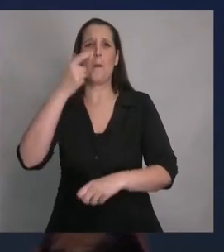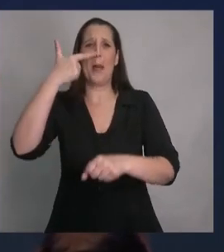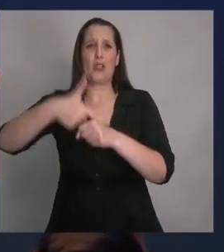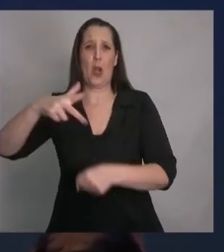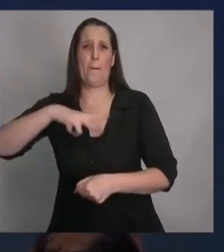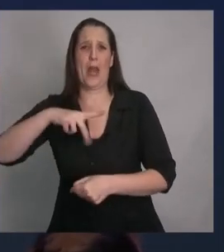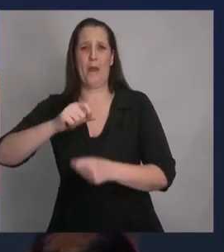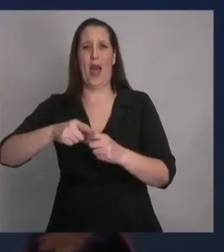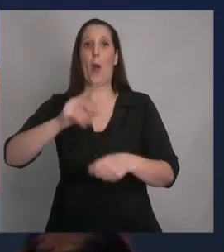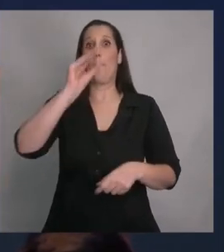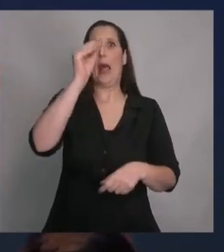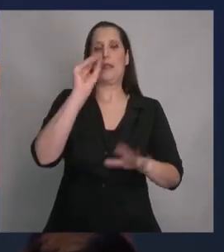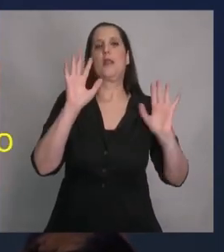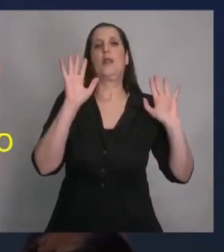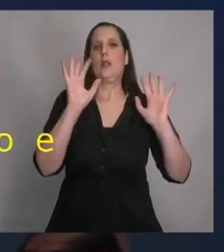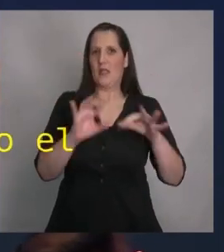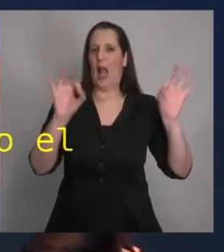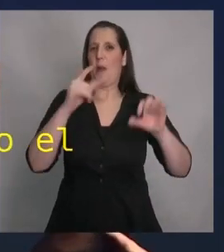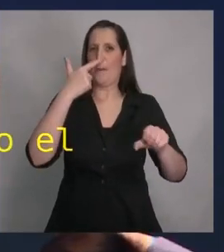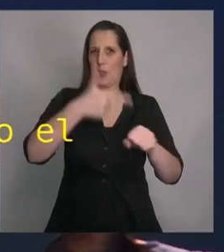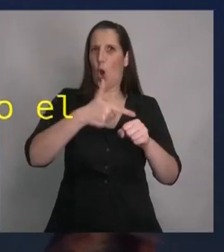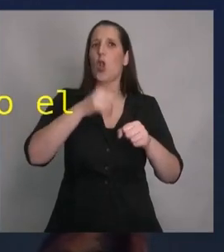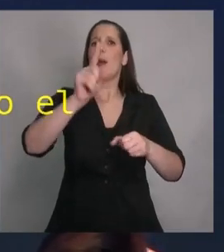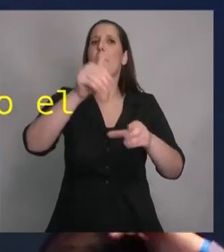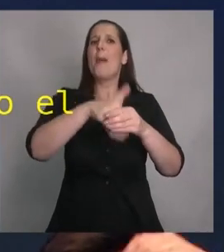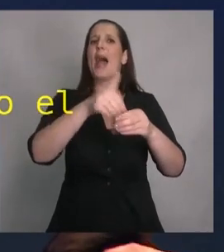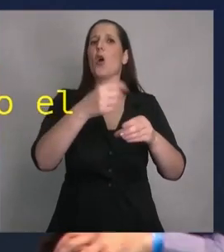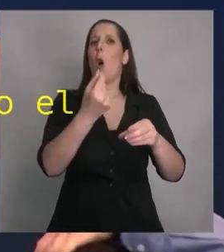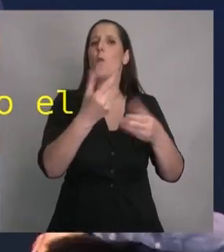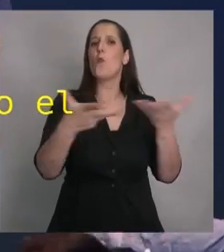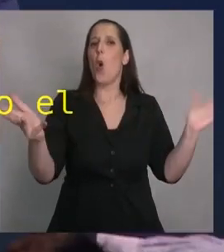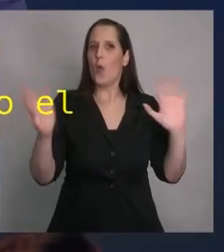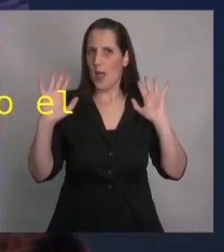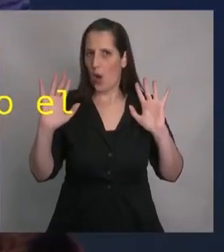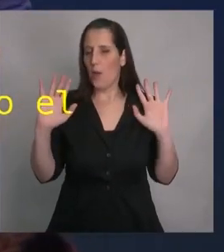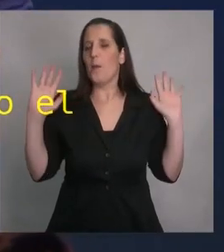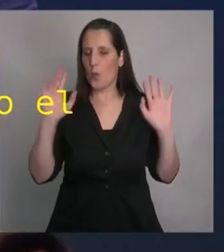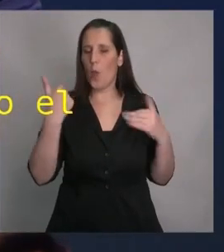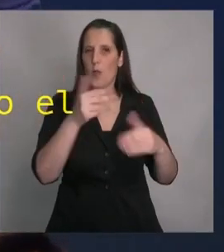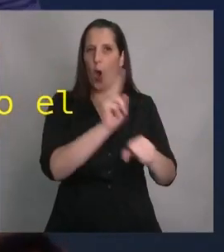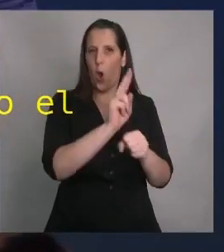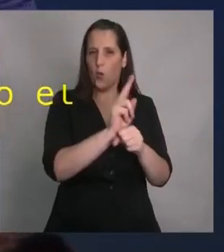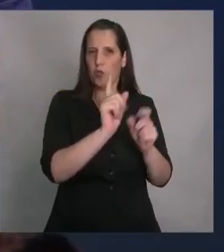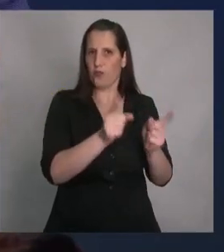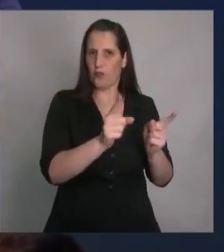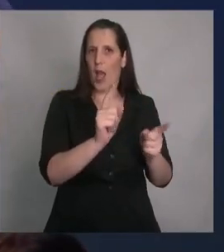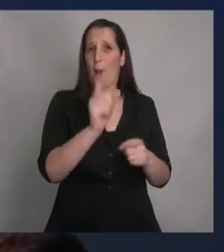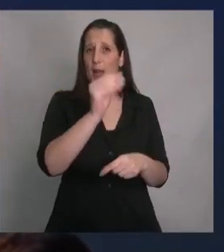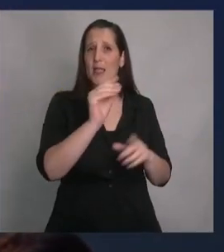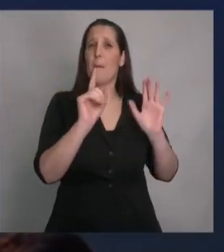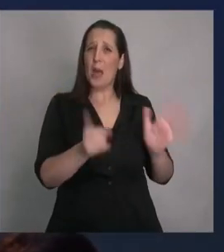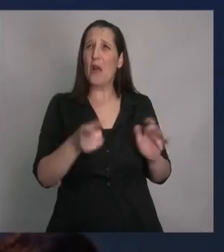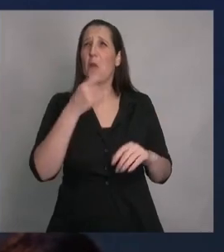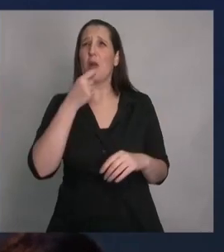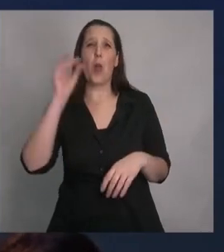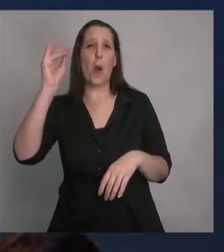y los bancos públicos. Pero aquí también me recuerda Sanchez Lozada en Bolivia, fugiendo del pueblo de